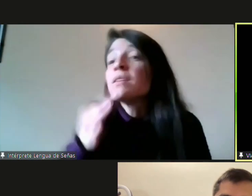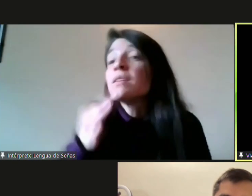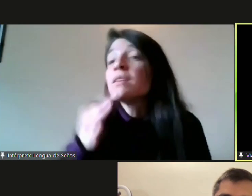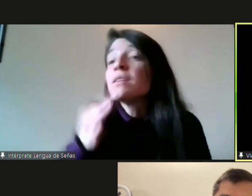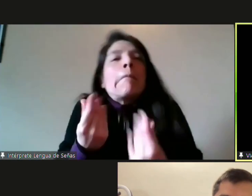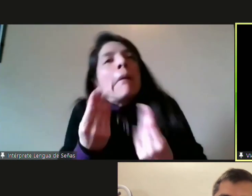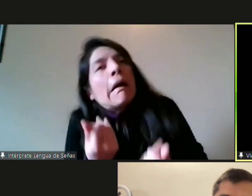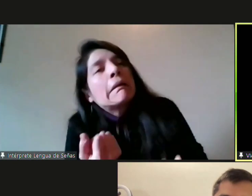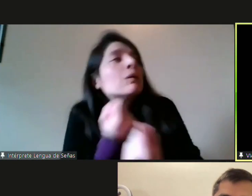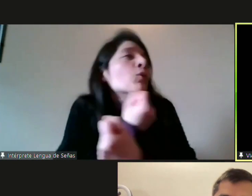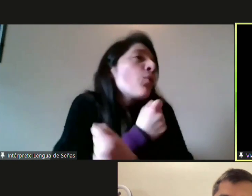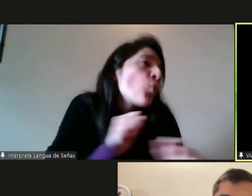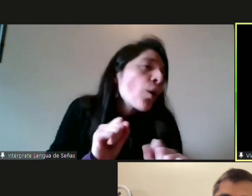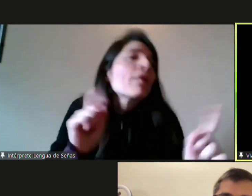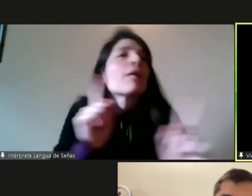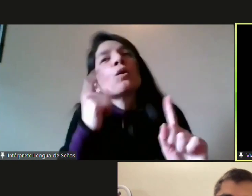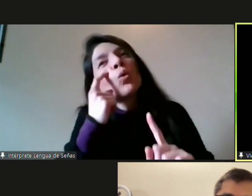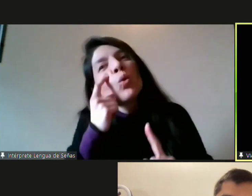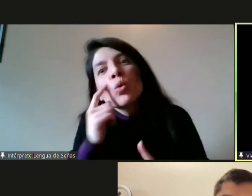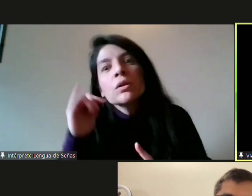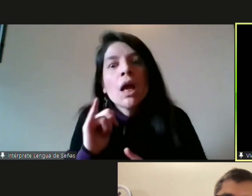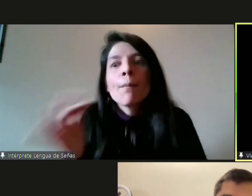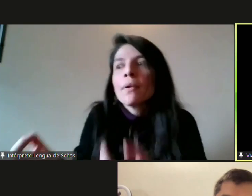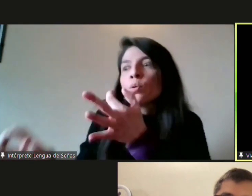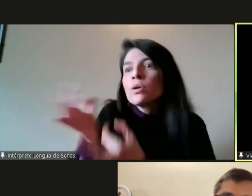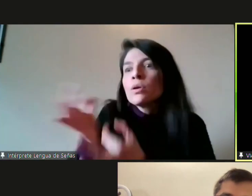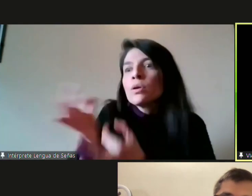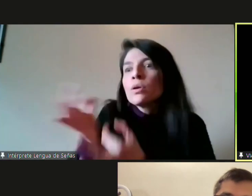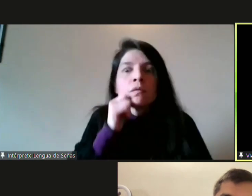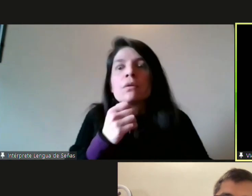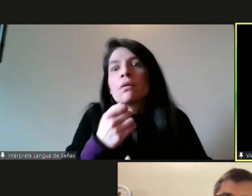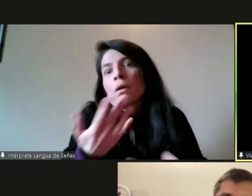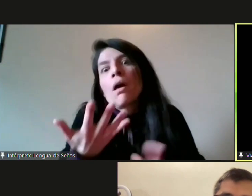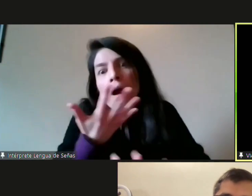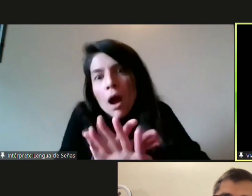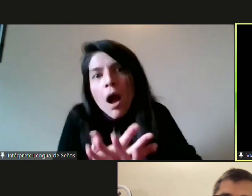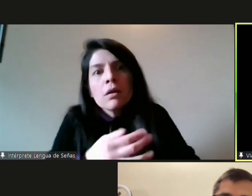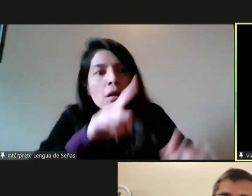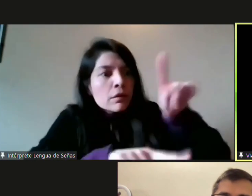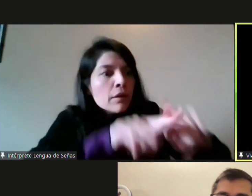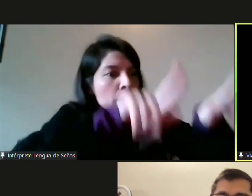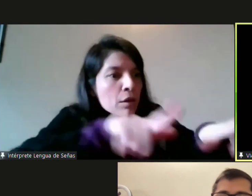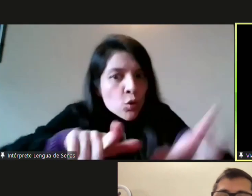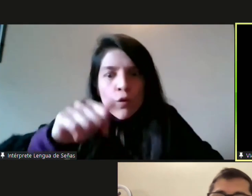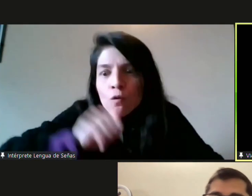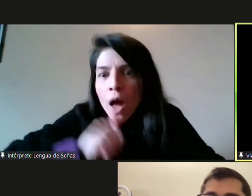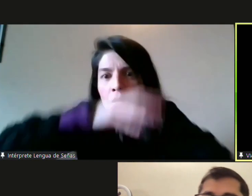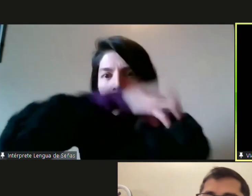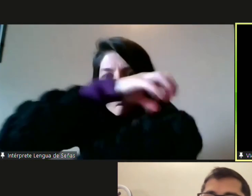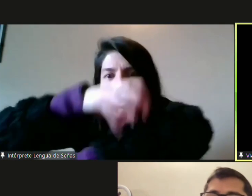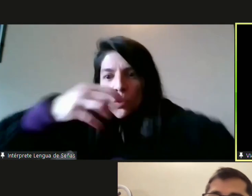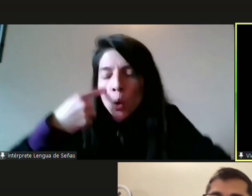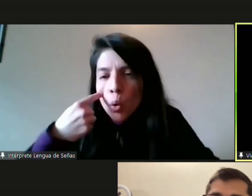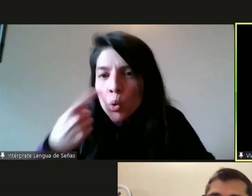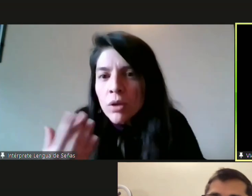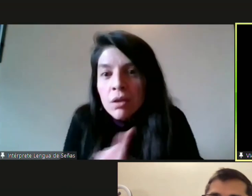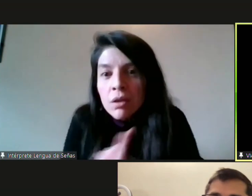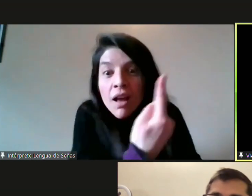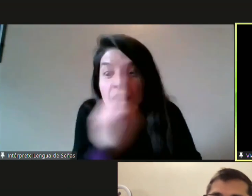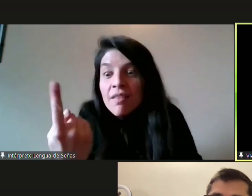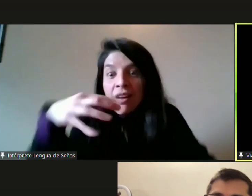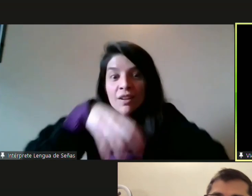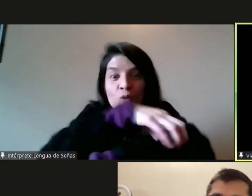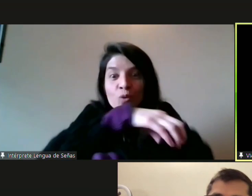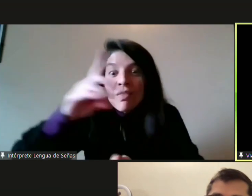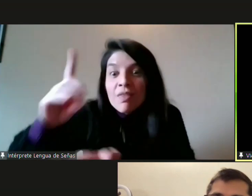que no conozco, y eso significa que hay mucho territorio que tienen que conocer aún. En cada una de sus regiones, en cada uno de sus distritos,